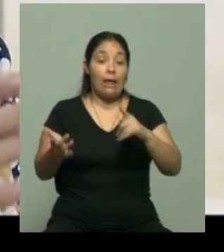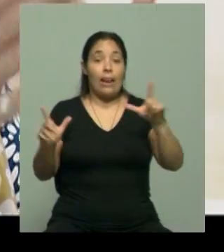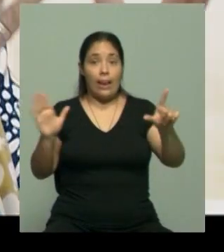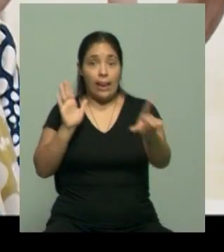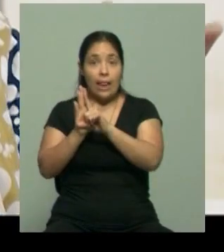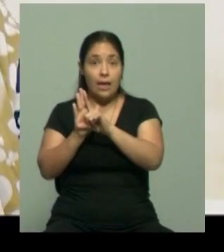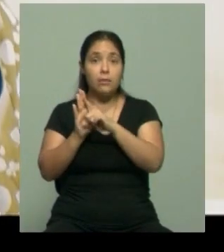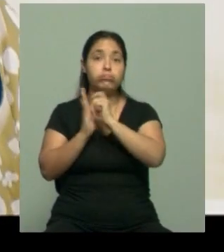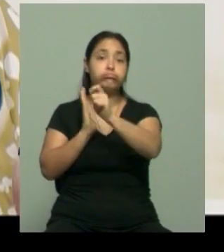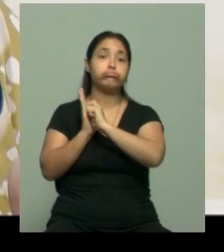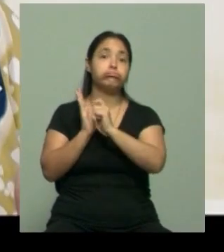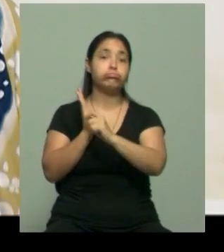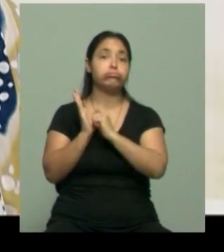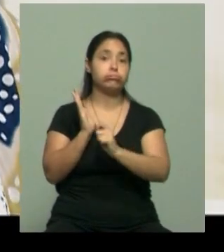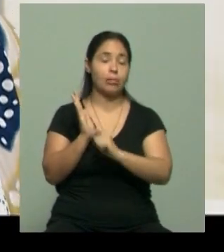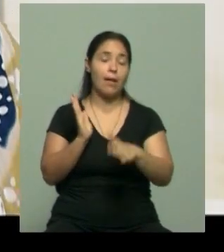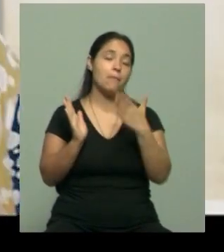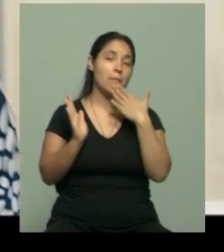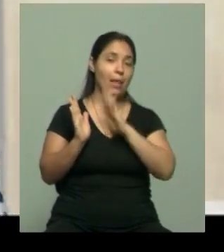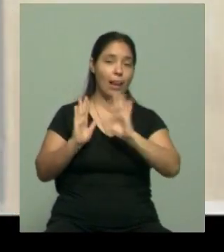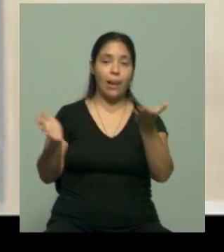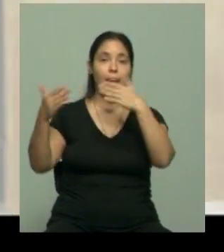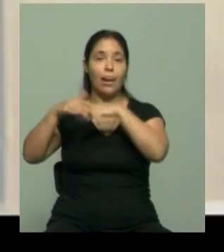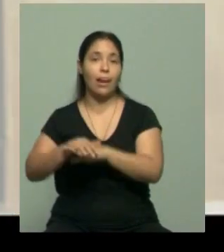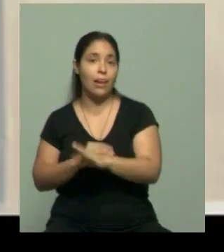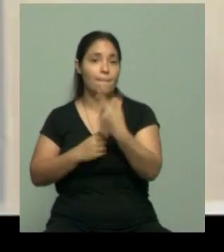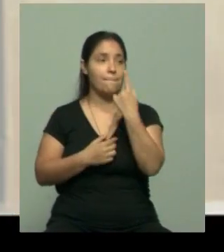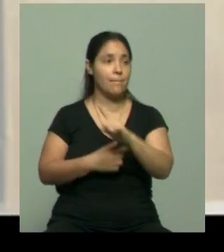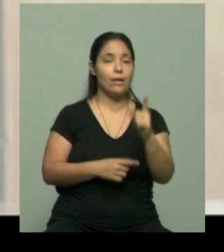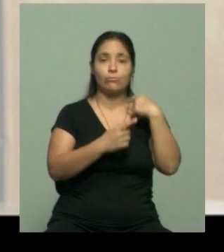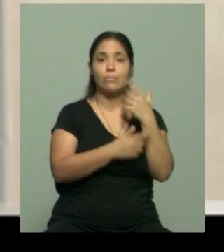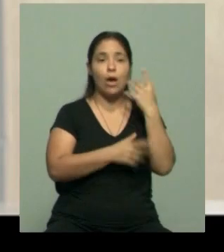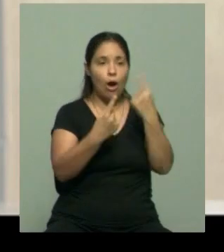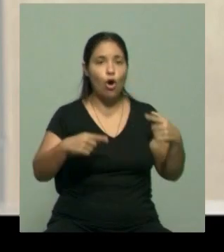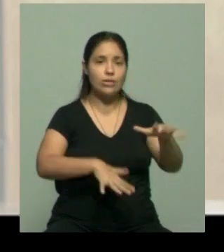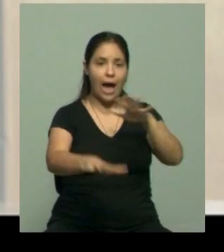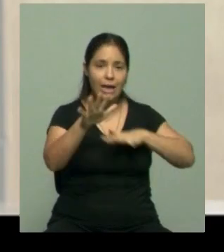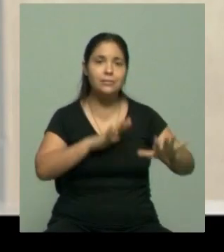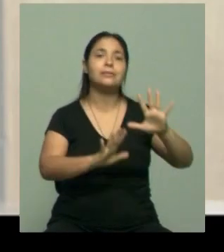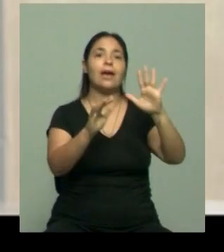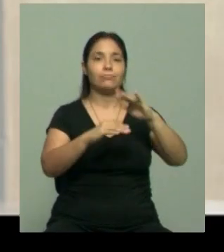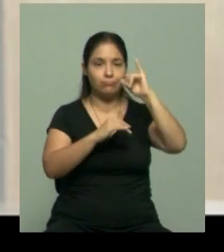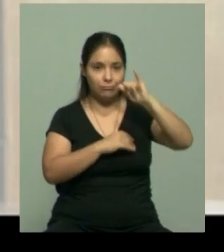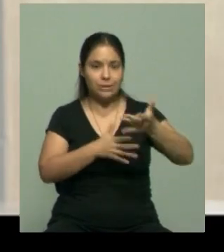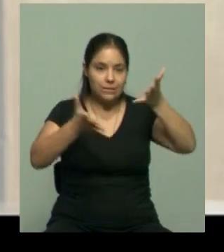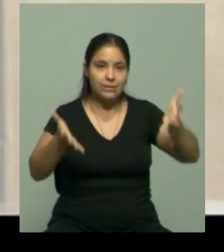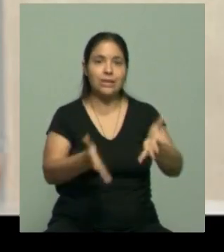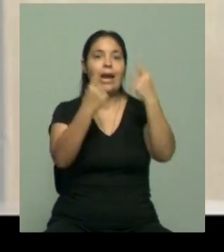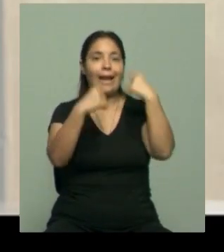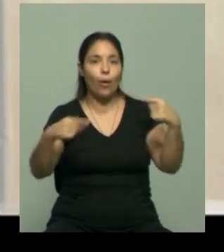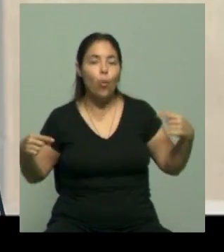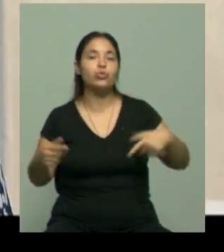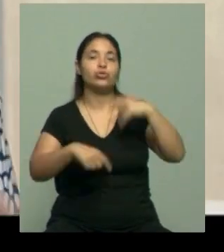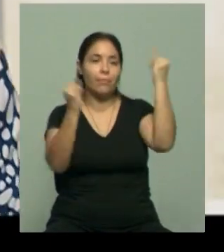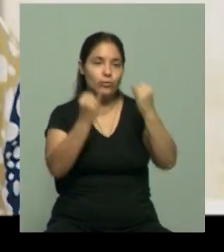que quede escrita en un papel, pero que vos no tenés políticas que acompañen, recursos que acompañen la implementación de esto,